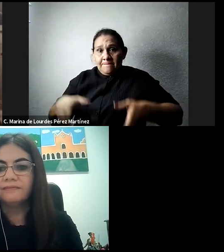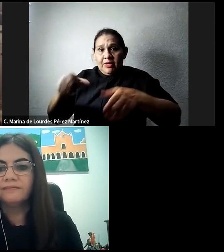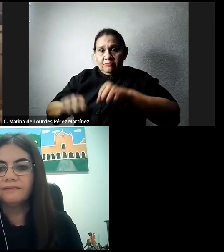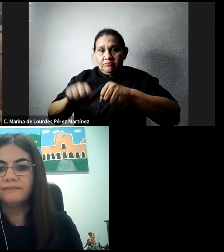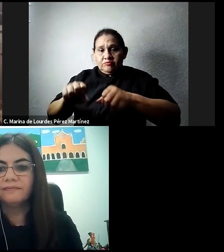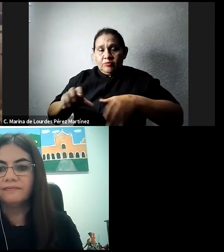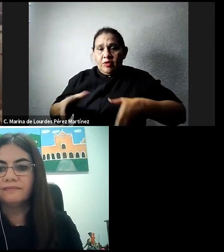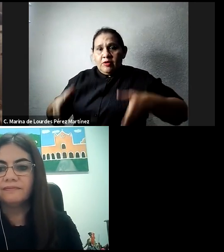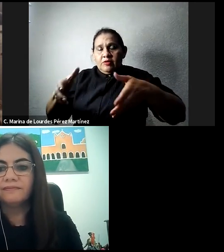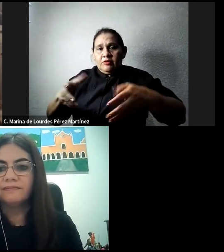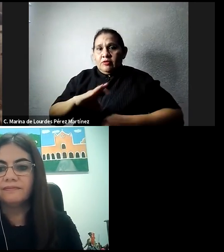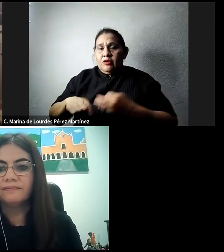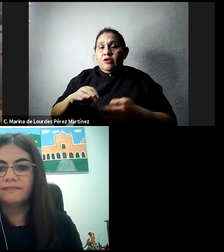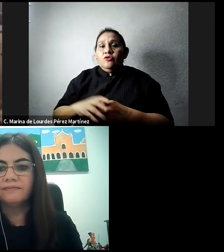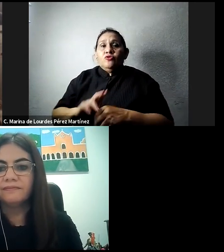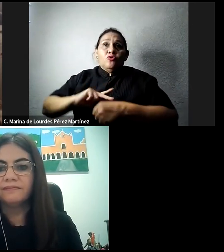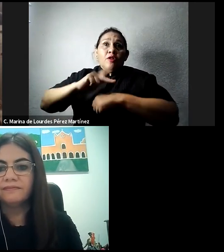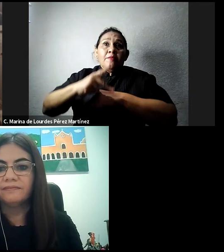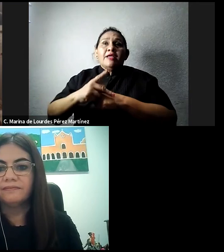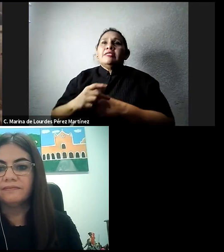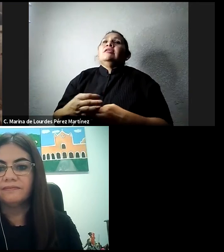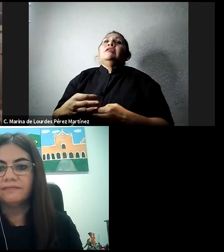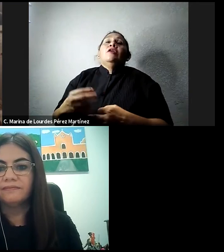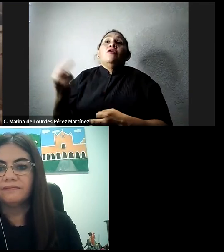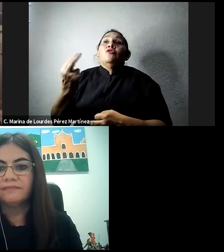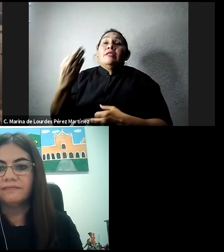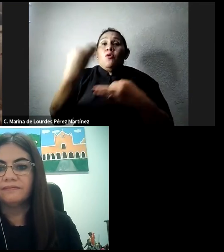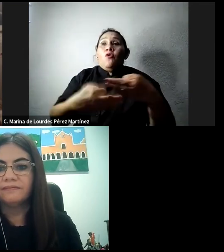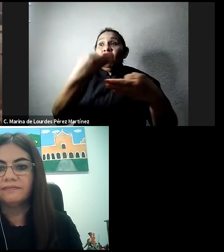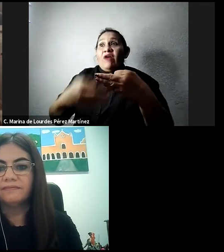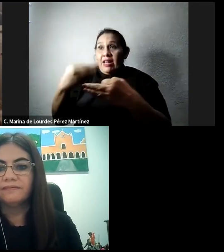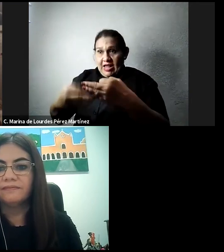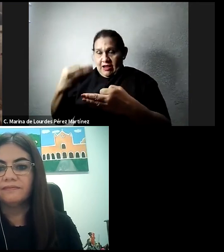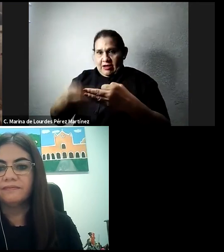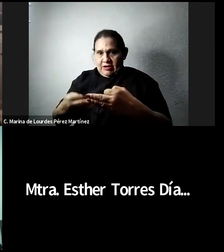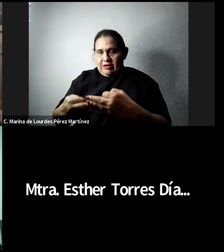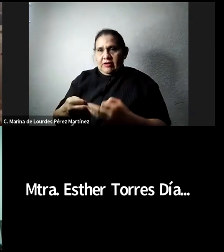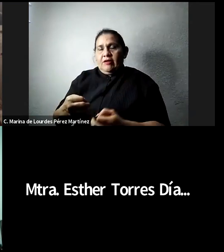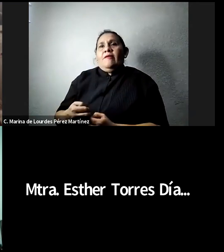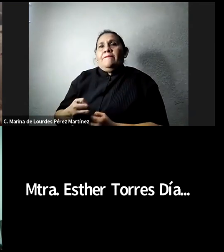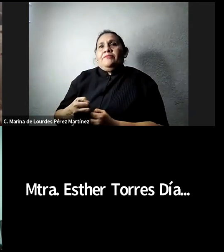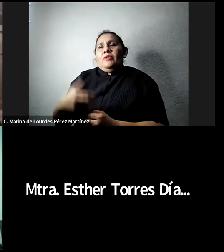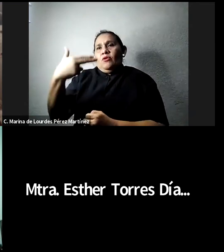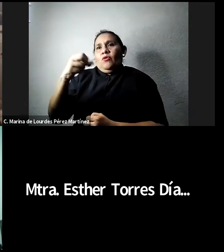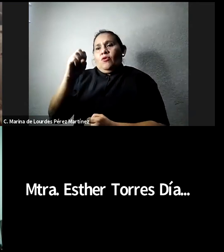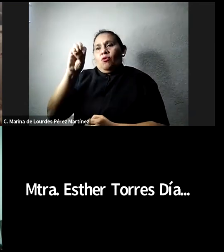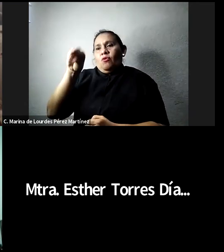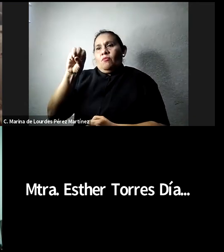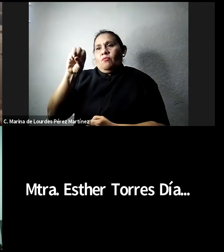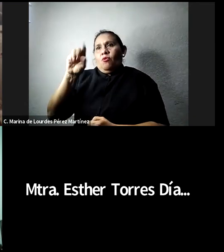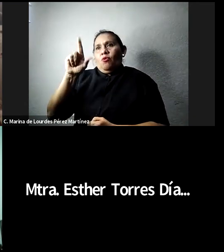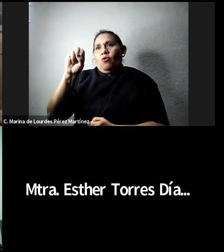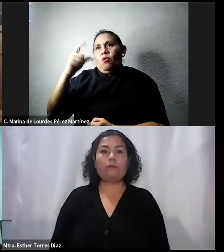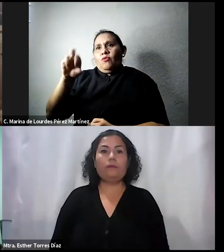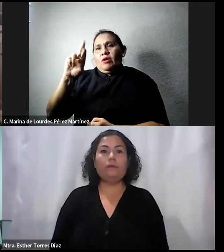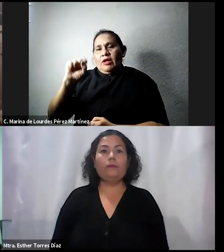el país. Y esto es algo que nos hace falta hacer, ¿no? O sea, homologar estas señales viales